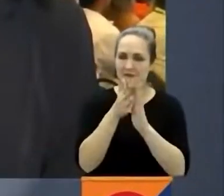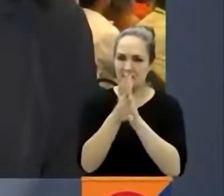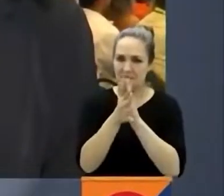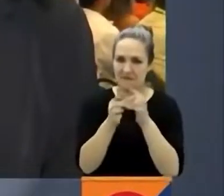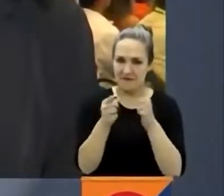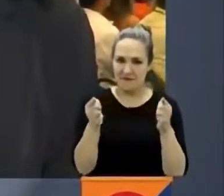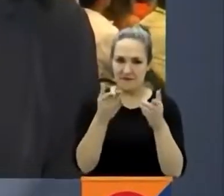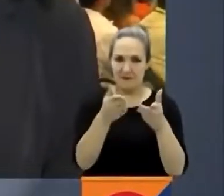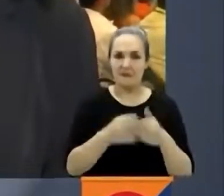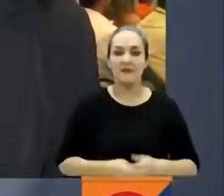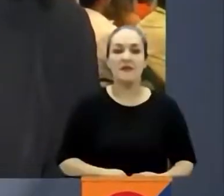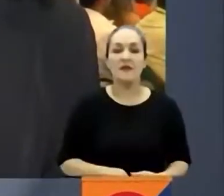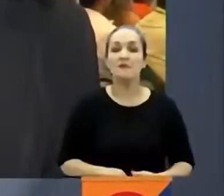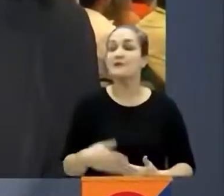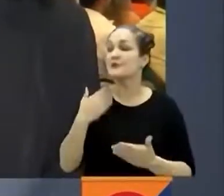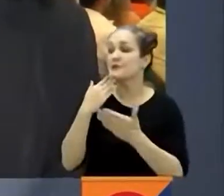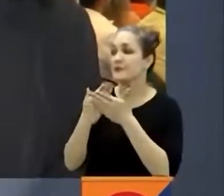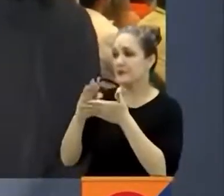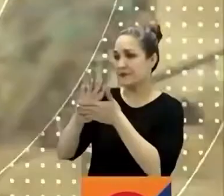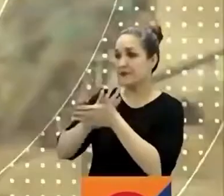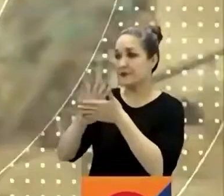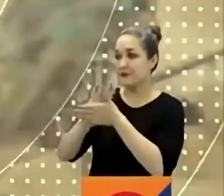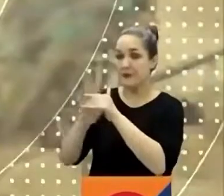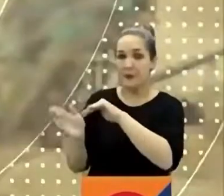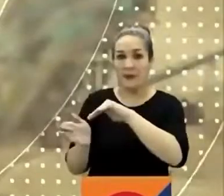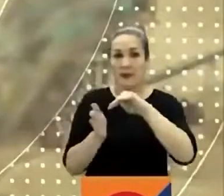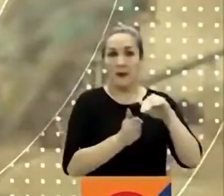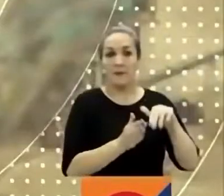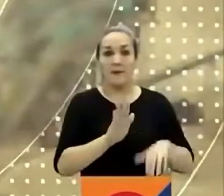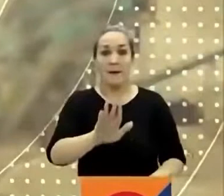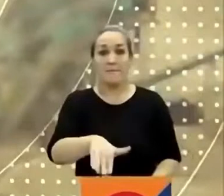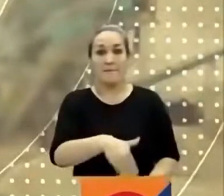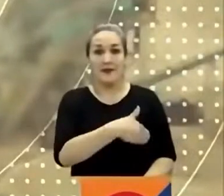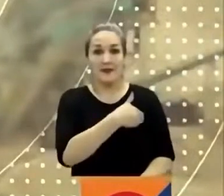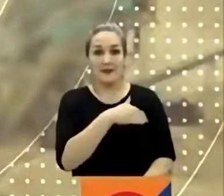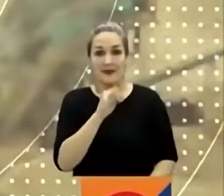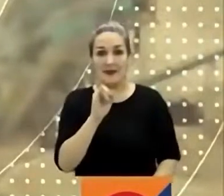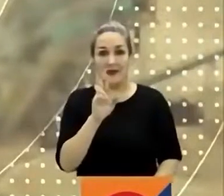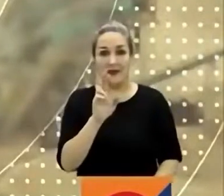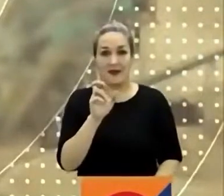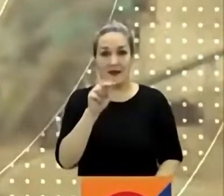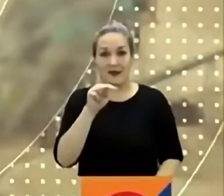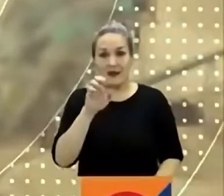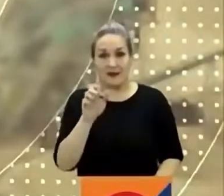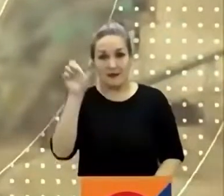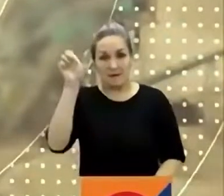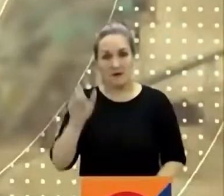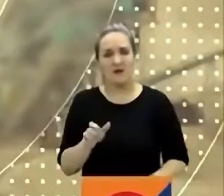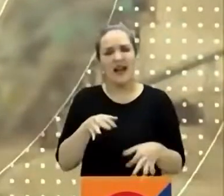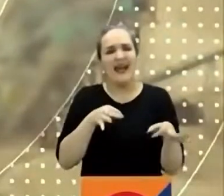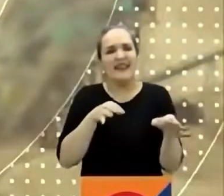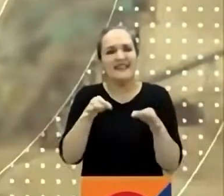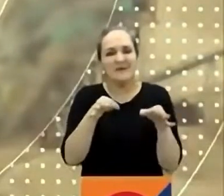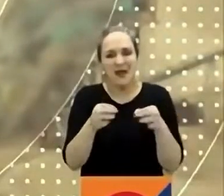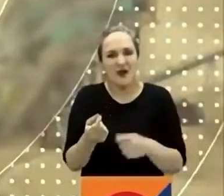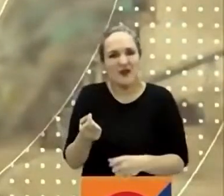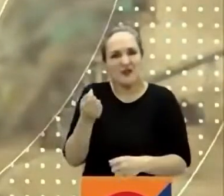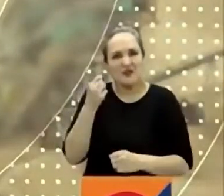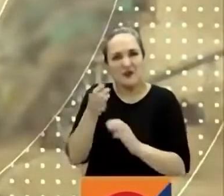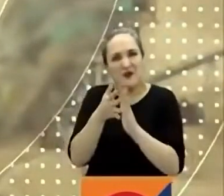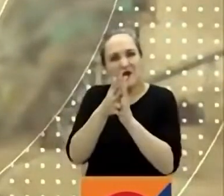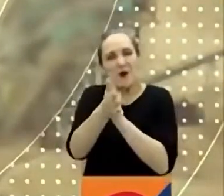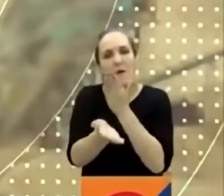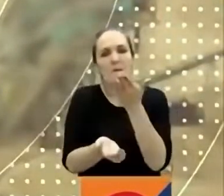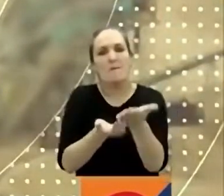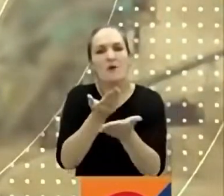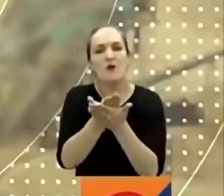más. Lucía, muchas gracias por esta información. Y la ministra Irene Vélez en las últimas horas explicó lo que quiso decir al plantear la